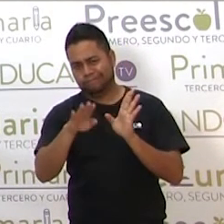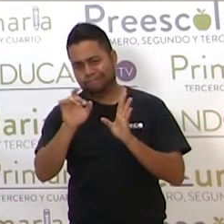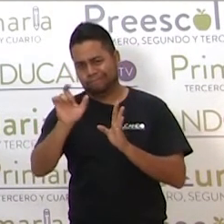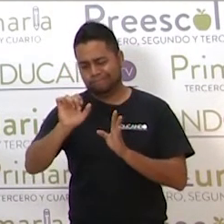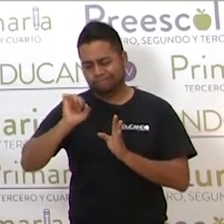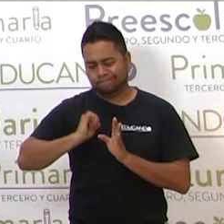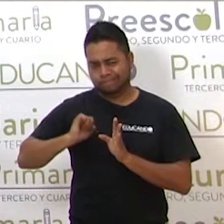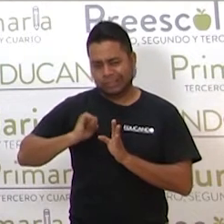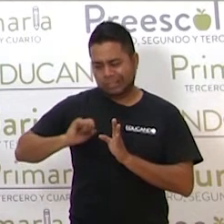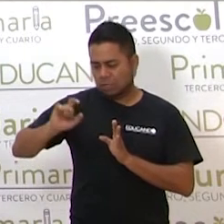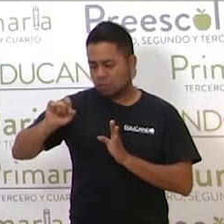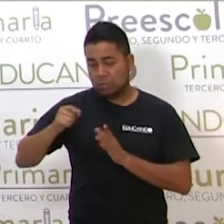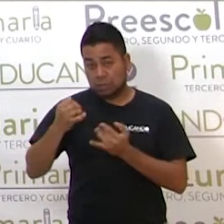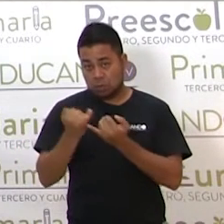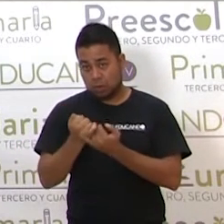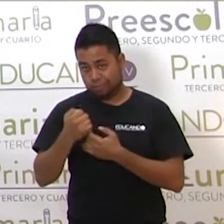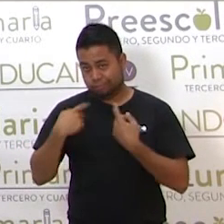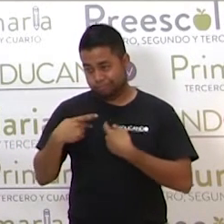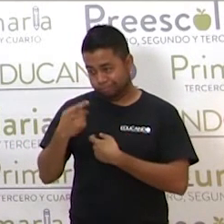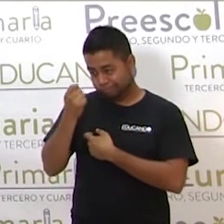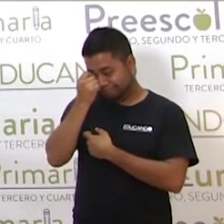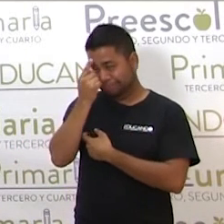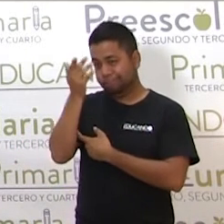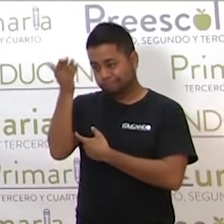igual que el autor, Juan Rulfo.